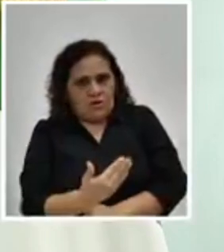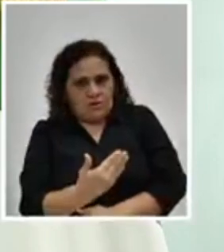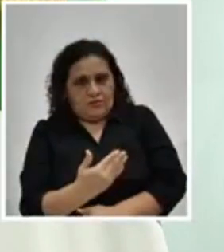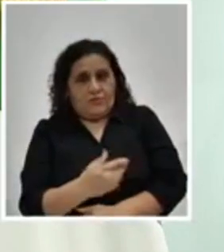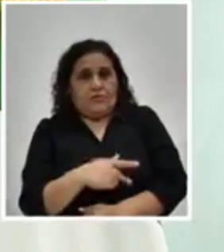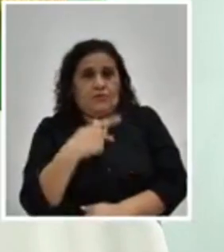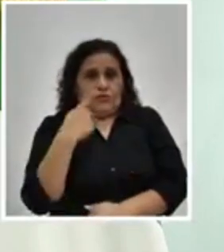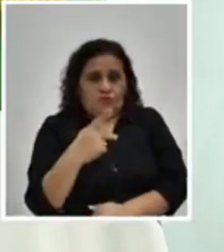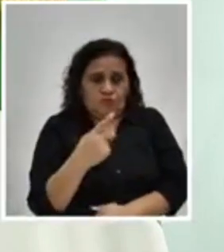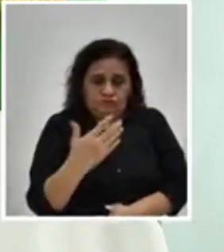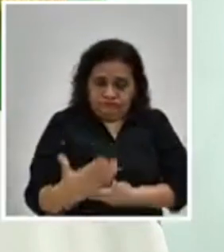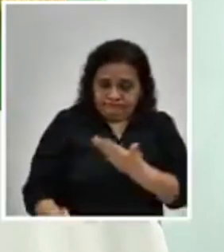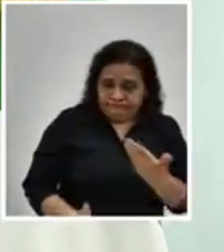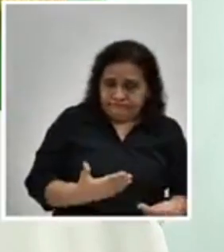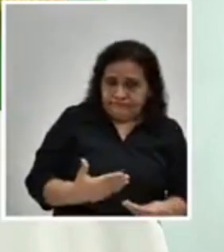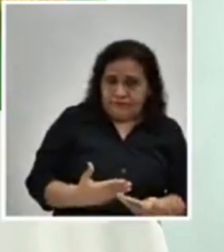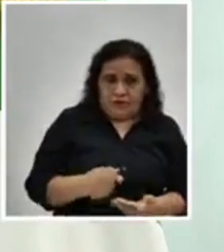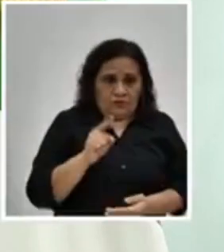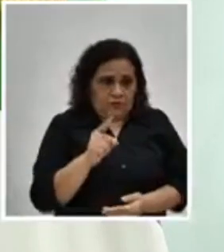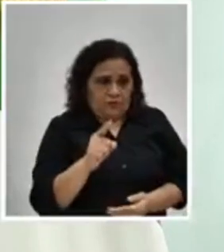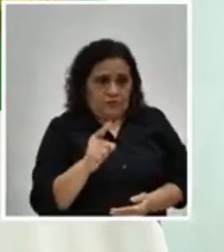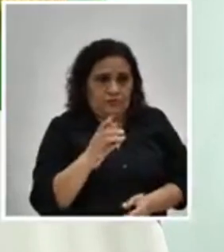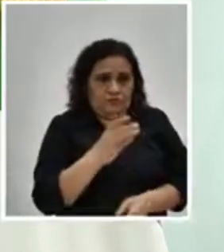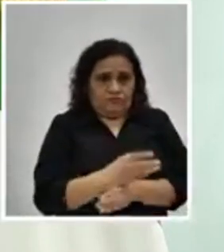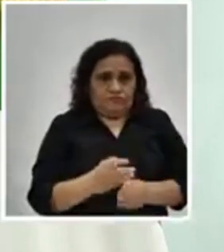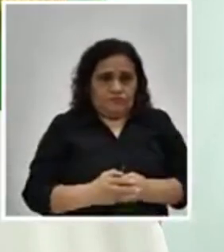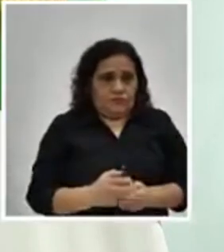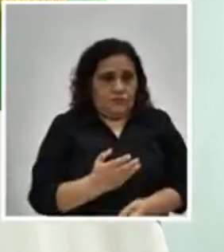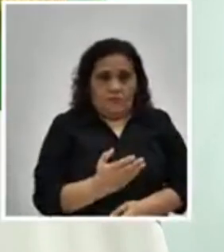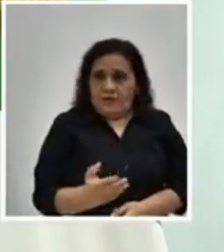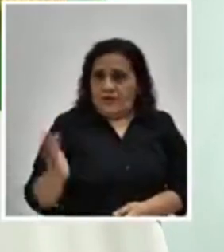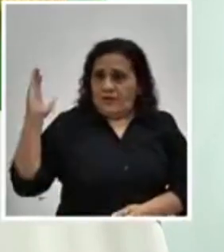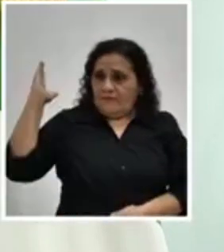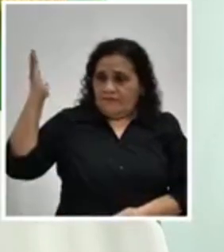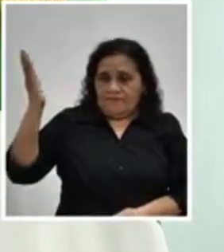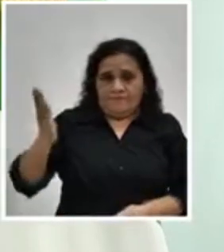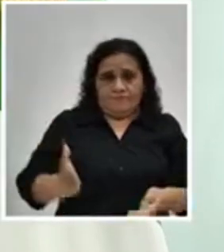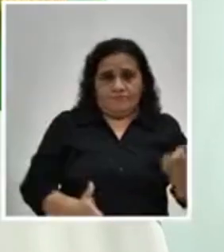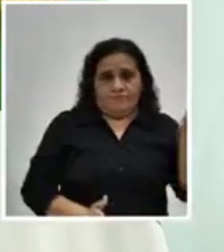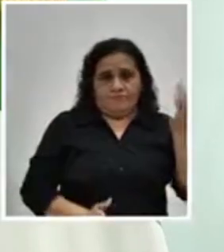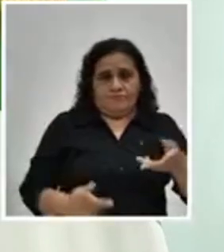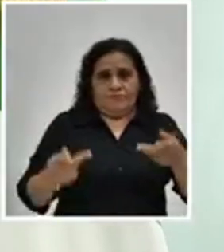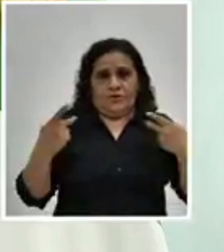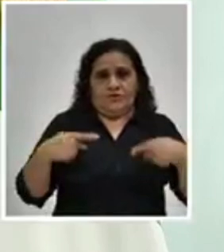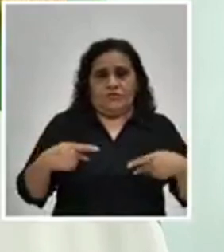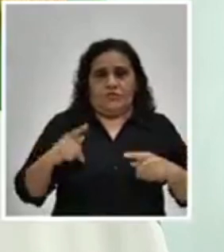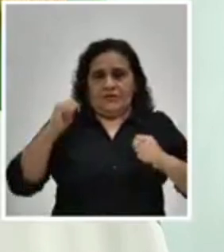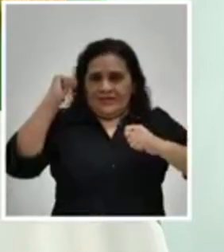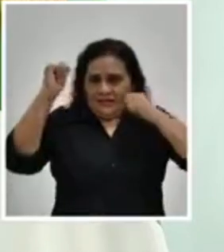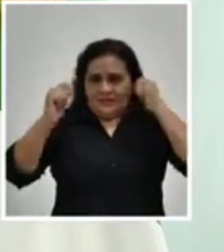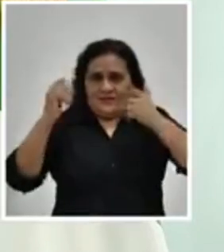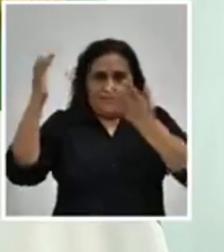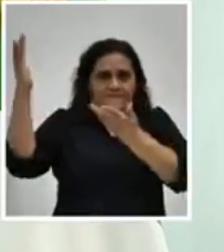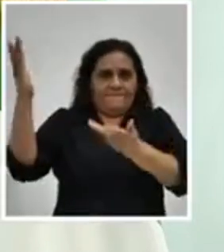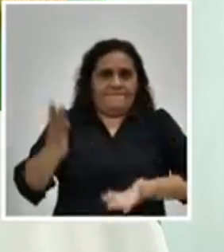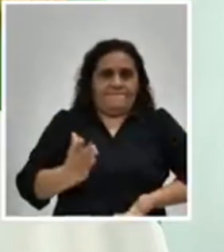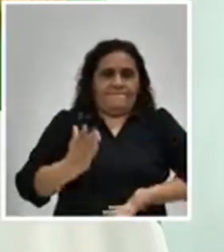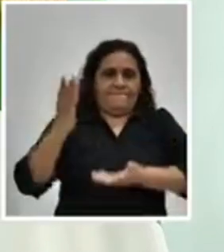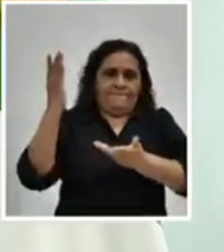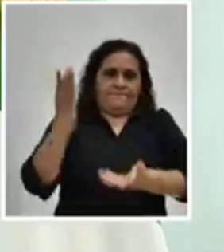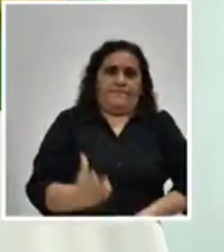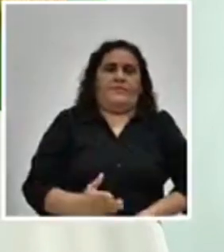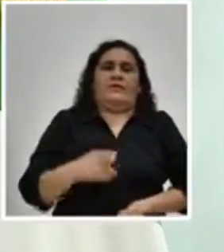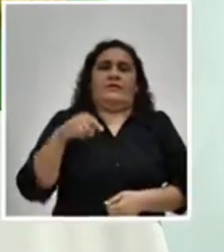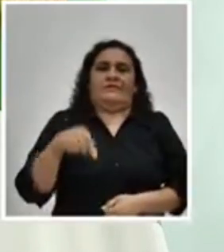sus servicios y ofertas a los visitantes locales, nacionales e internacionales que a diario